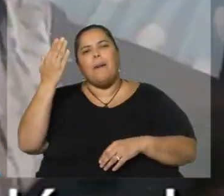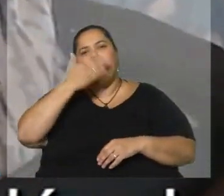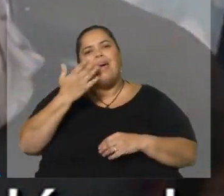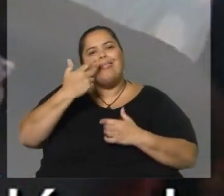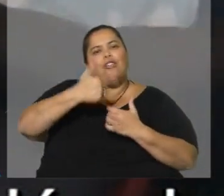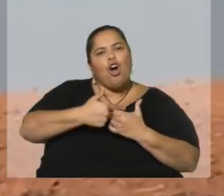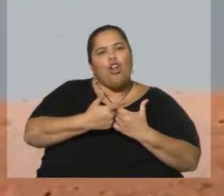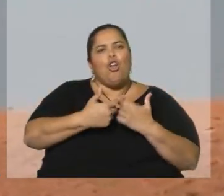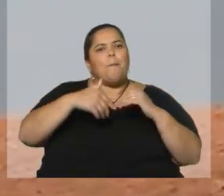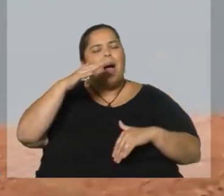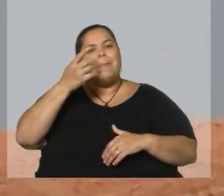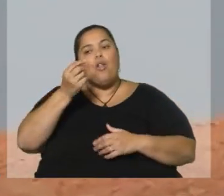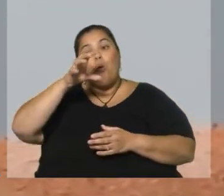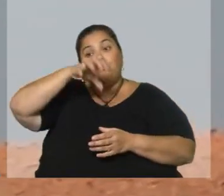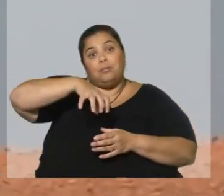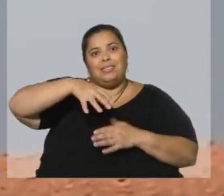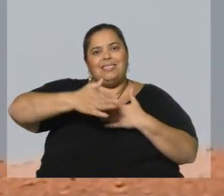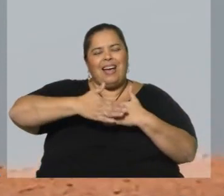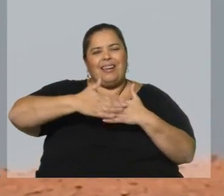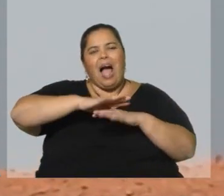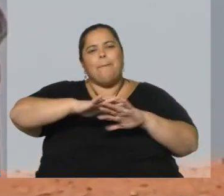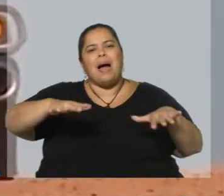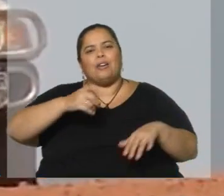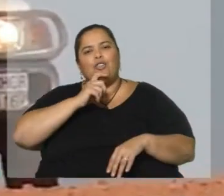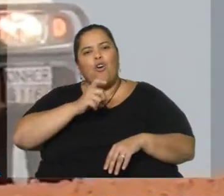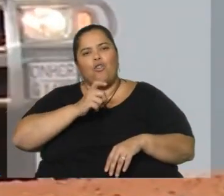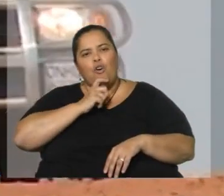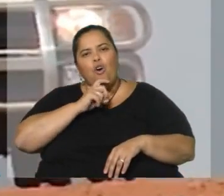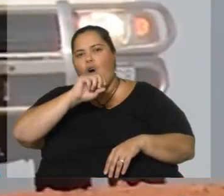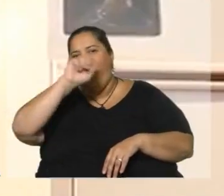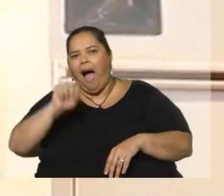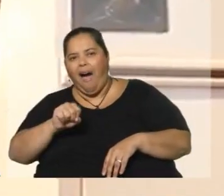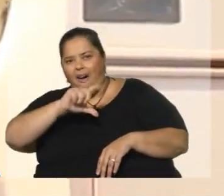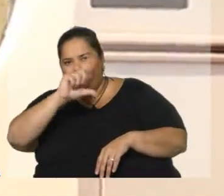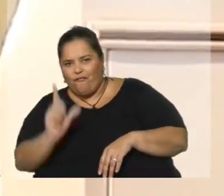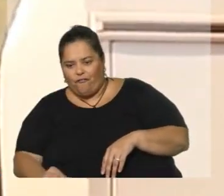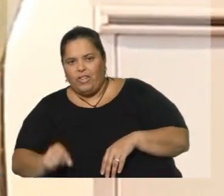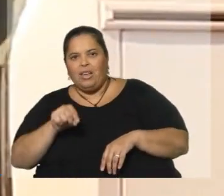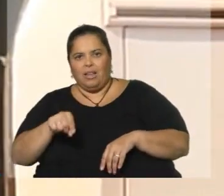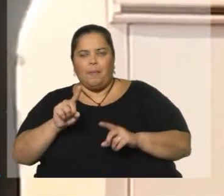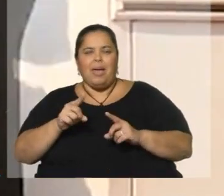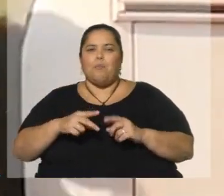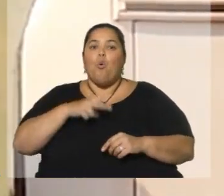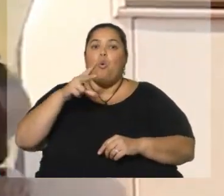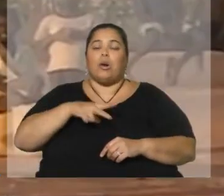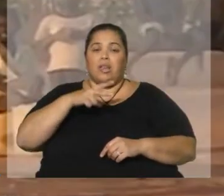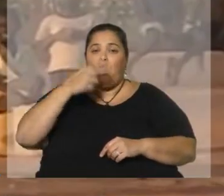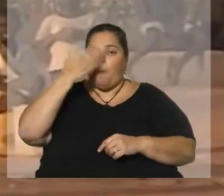ubicación estratégica, cercano al Mar Rojo, al Sahel y al Cuerno de África, además de su riqueza agrícola y petrolífera o de